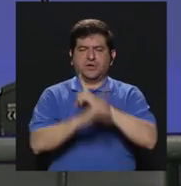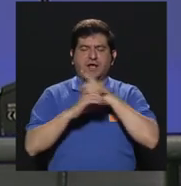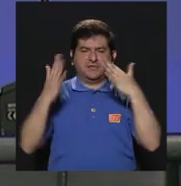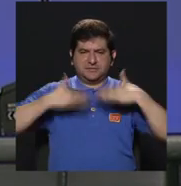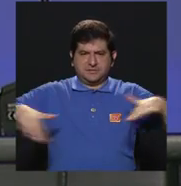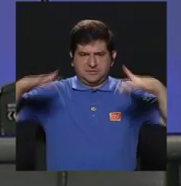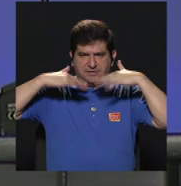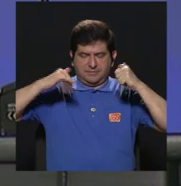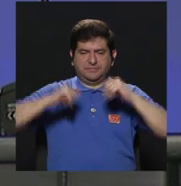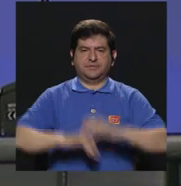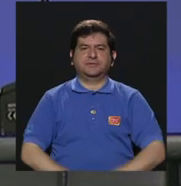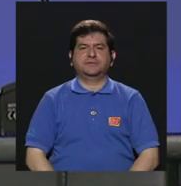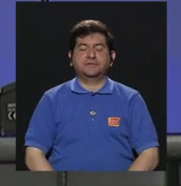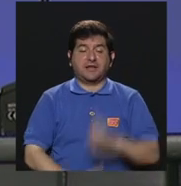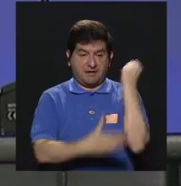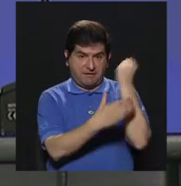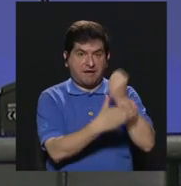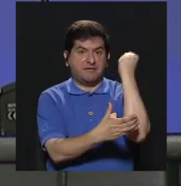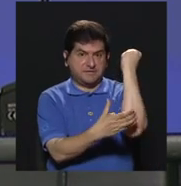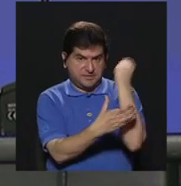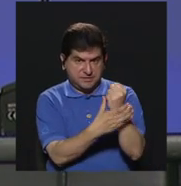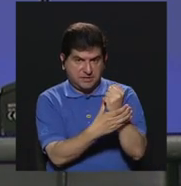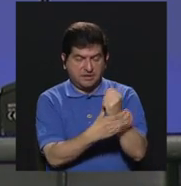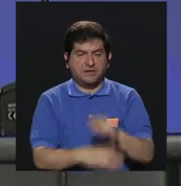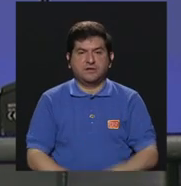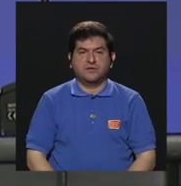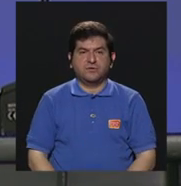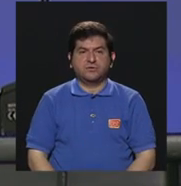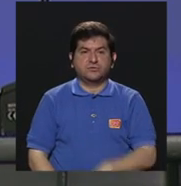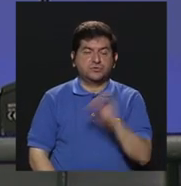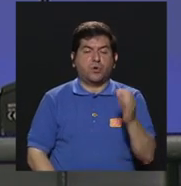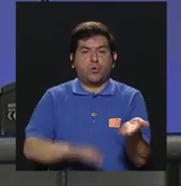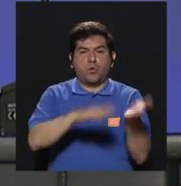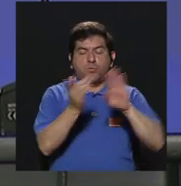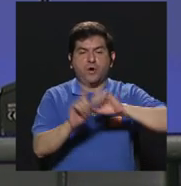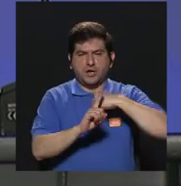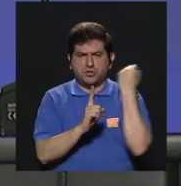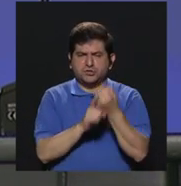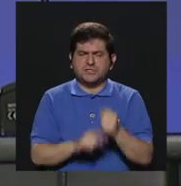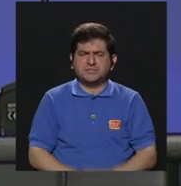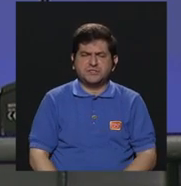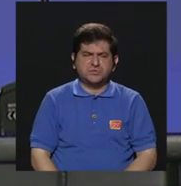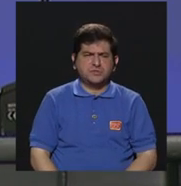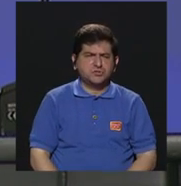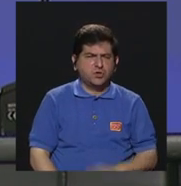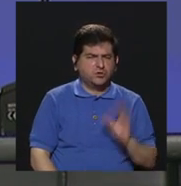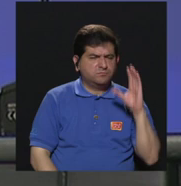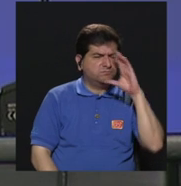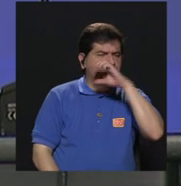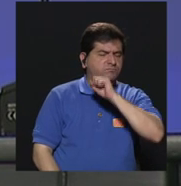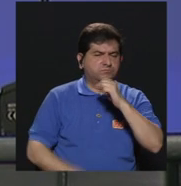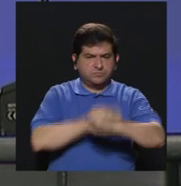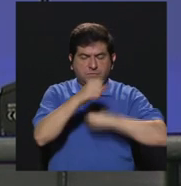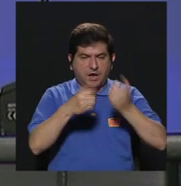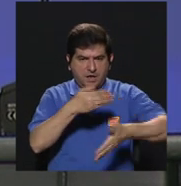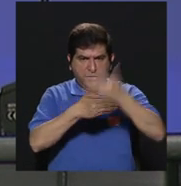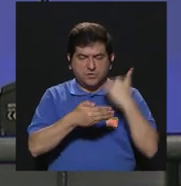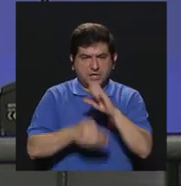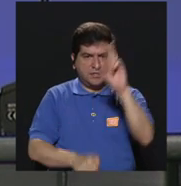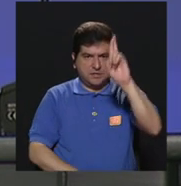ambiente, asesinados, o digámoslo así, muertos en condiciones sospechosas en años pasados en Costa